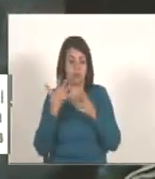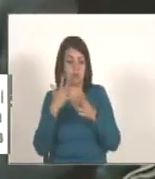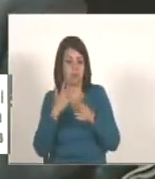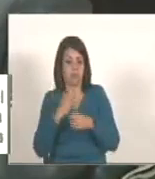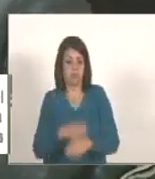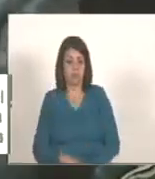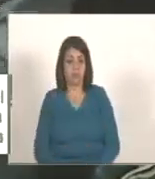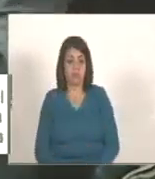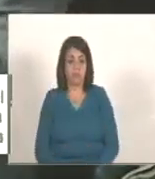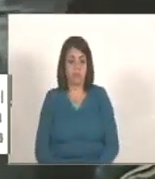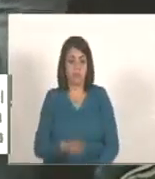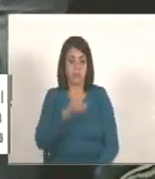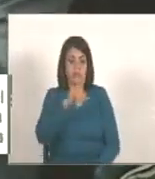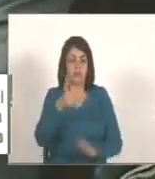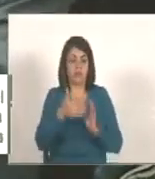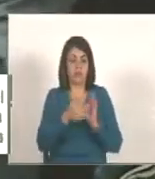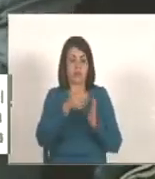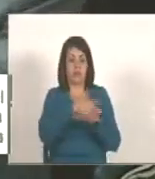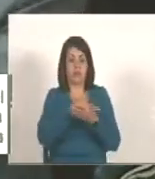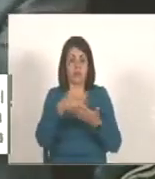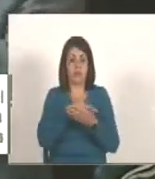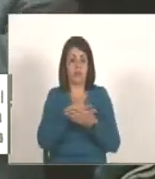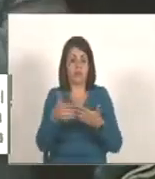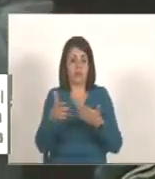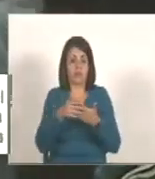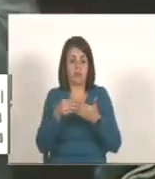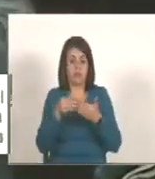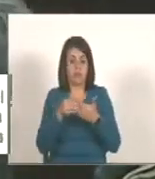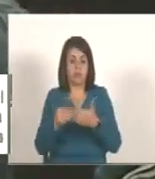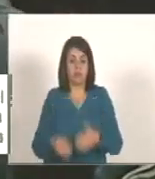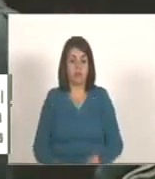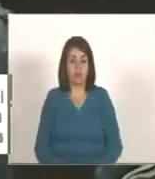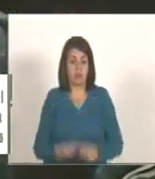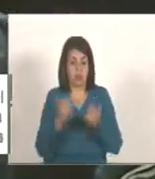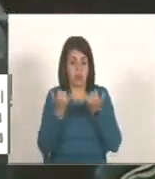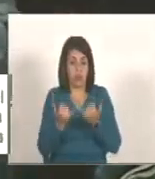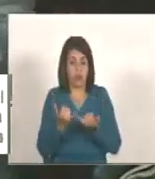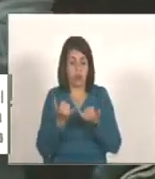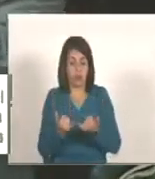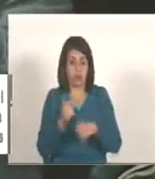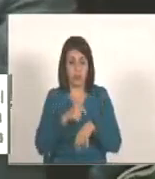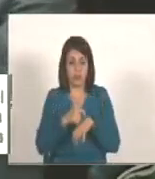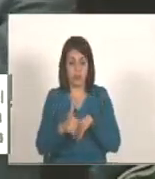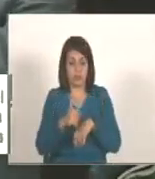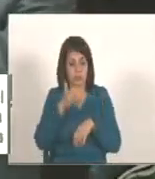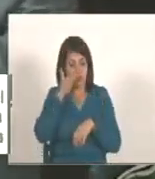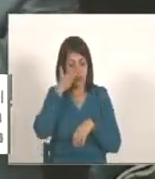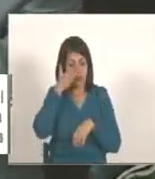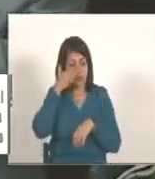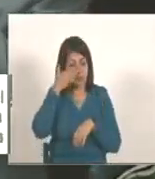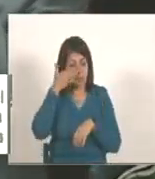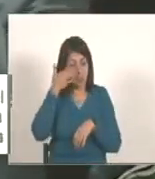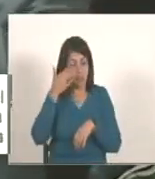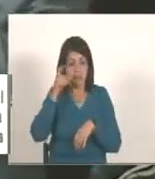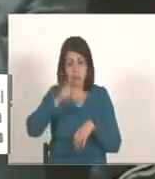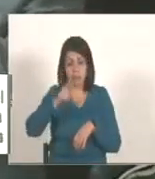aproximada de 3.000 millones de dólares que en estos tiempos son